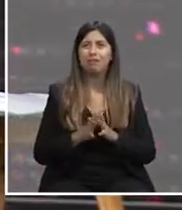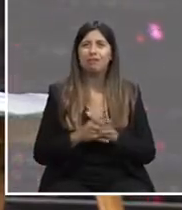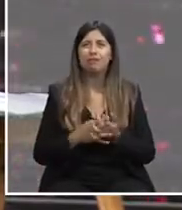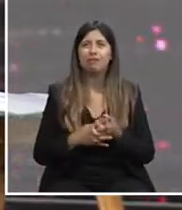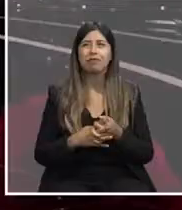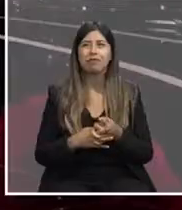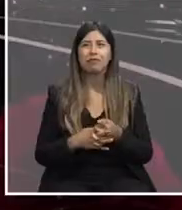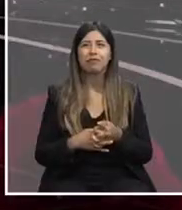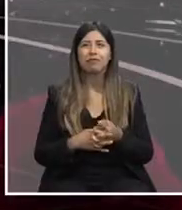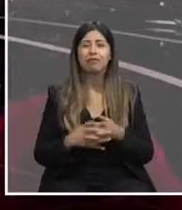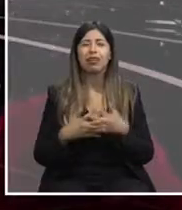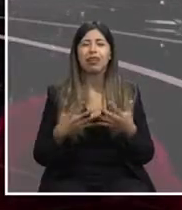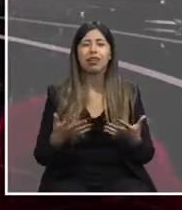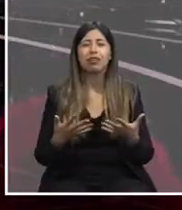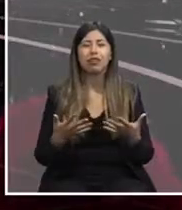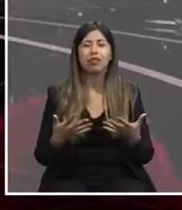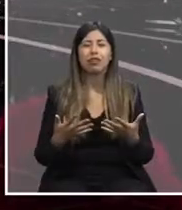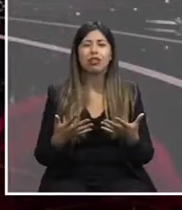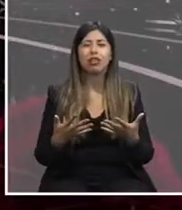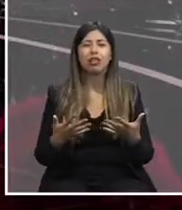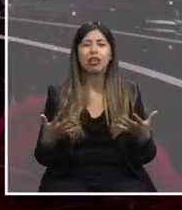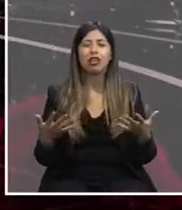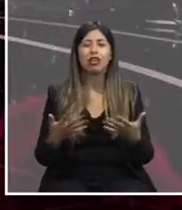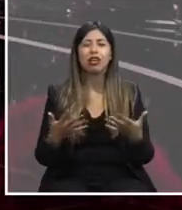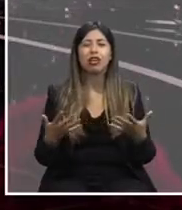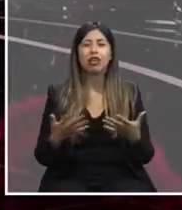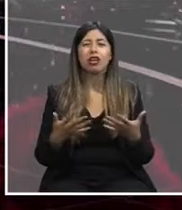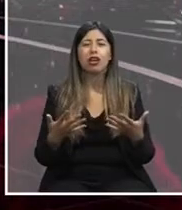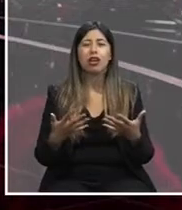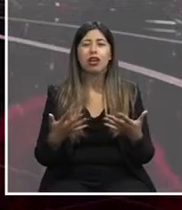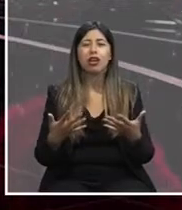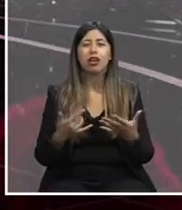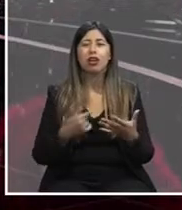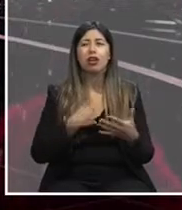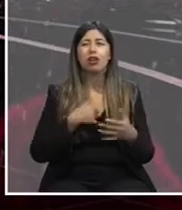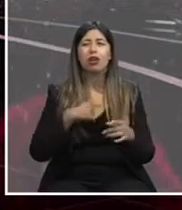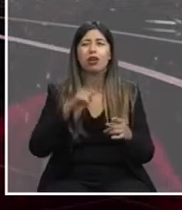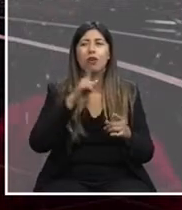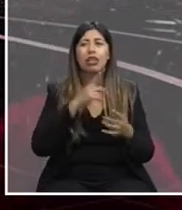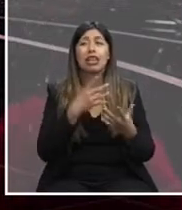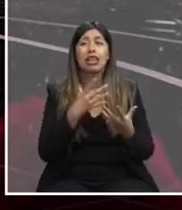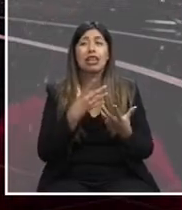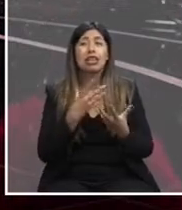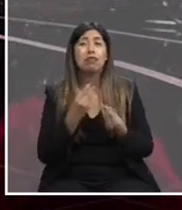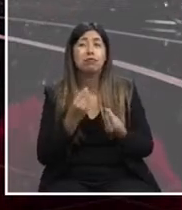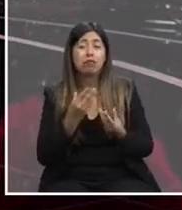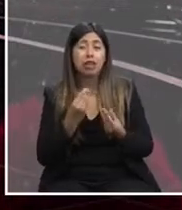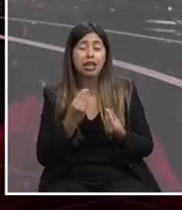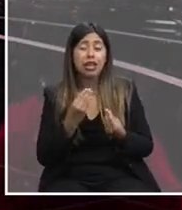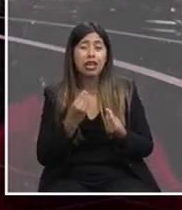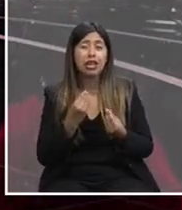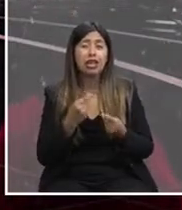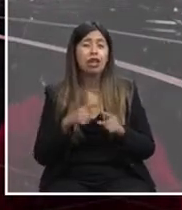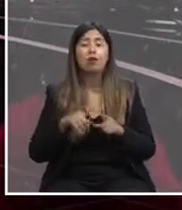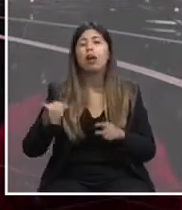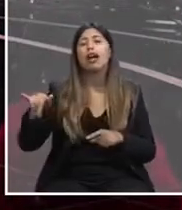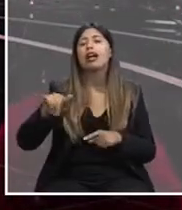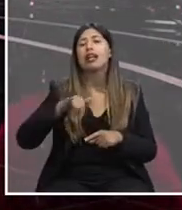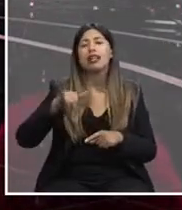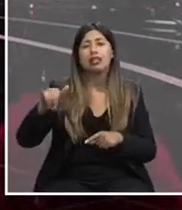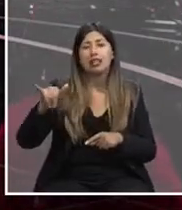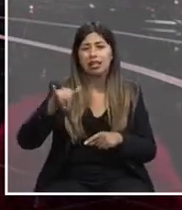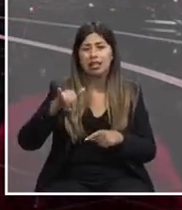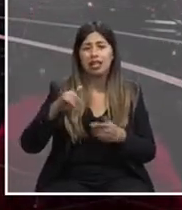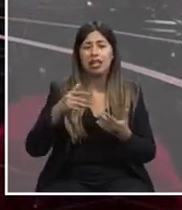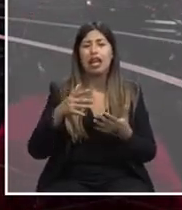¿cómo hacemos para que, por último, el miedo esté en un nivel similar de las otras emociones? ¿Cómo hacemos para